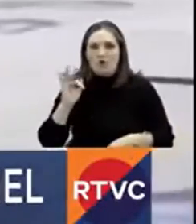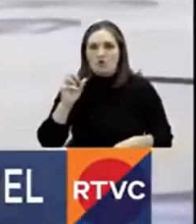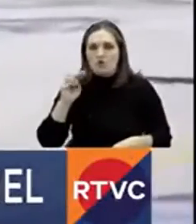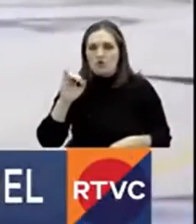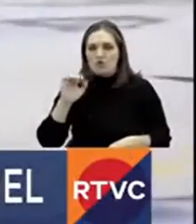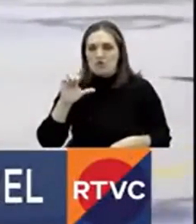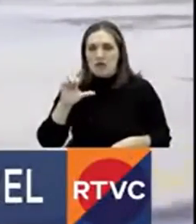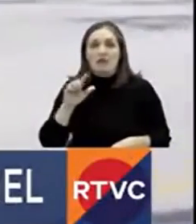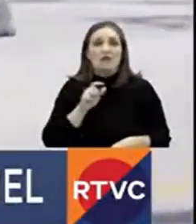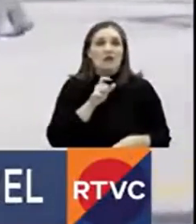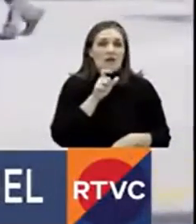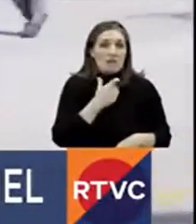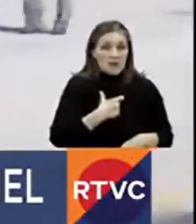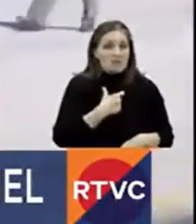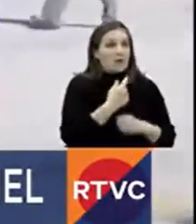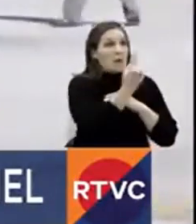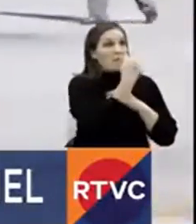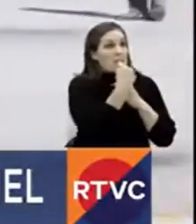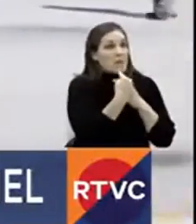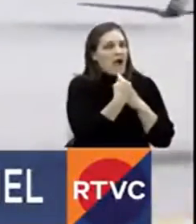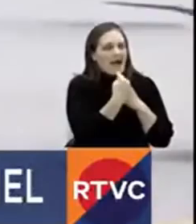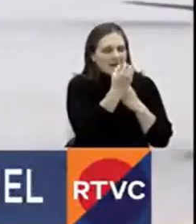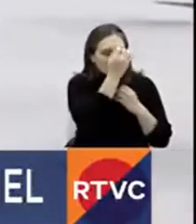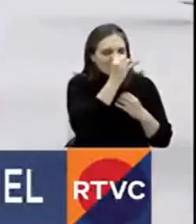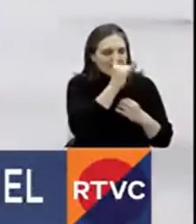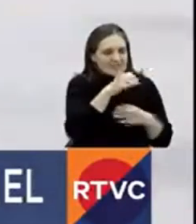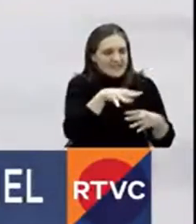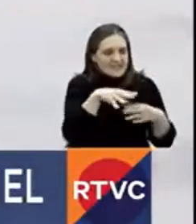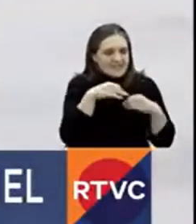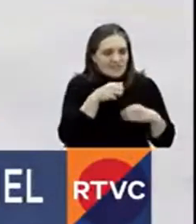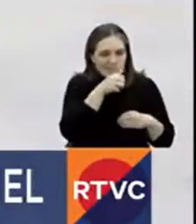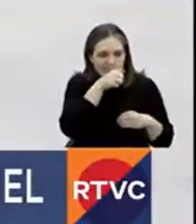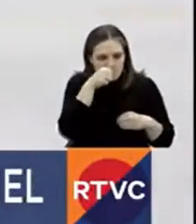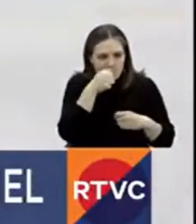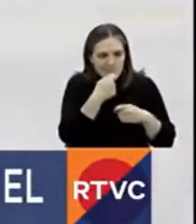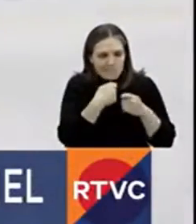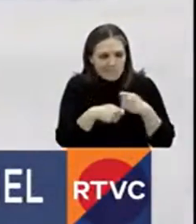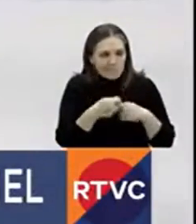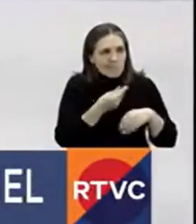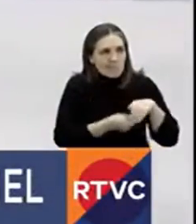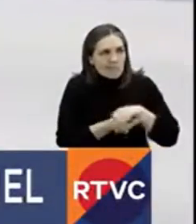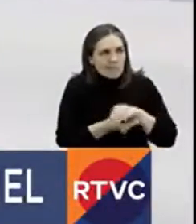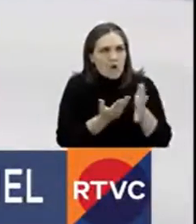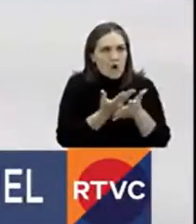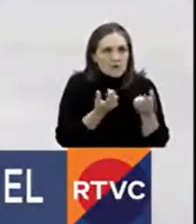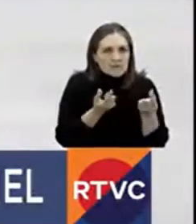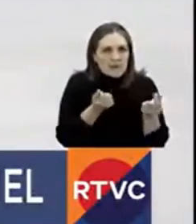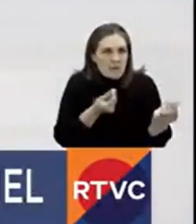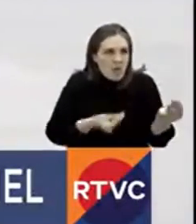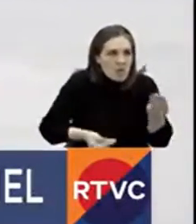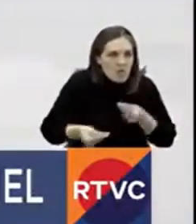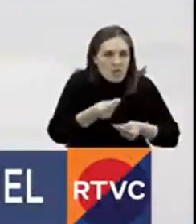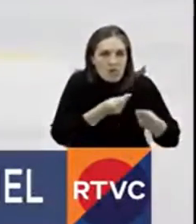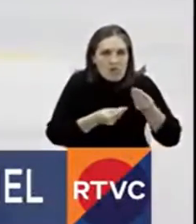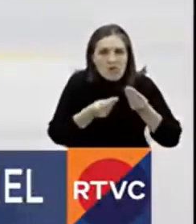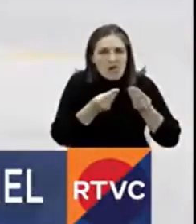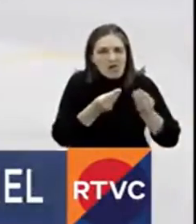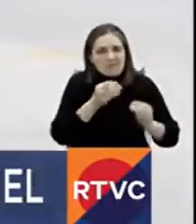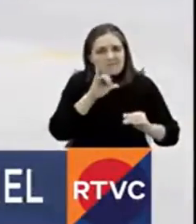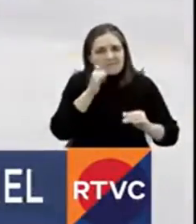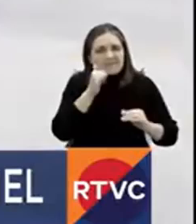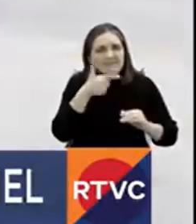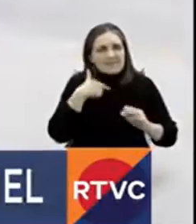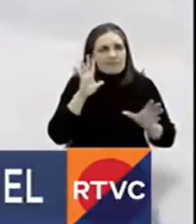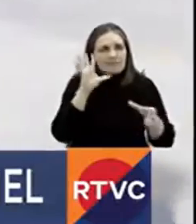su responsabilidad en la comisión de varios delitos relacionados con narcotráfico y lavado de activos. En Colombia señalada de ser la responsable de